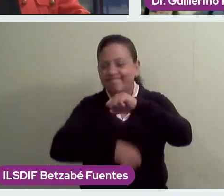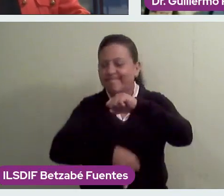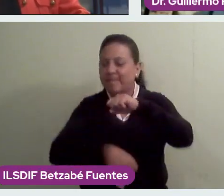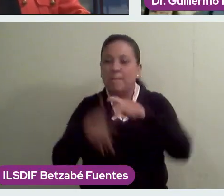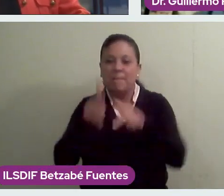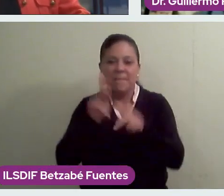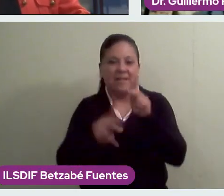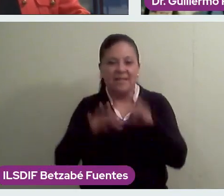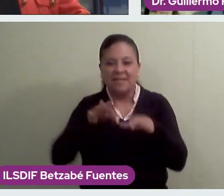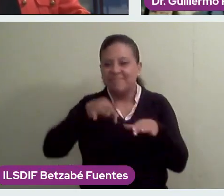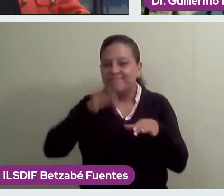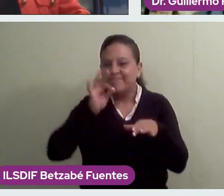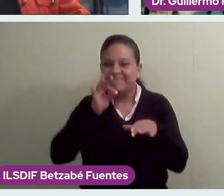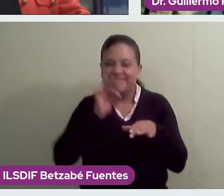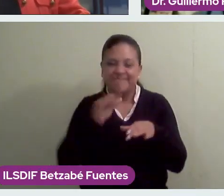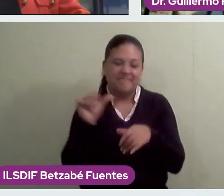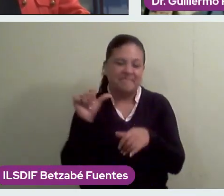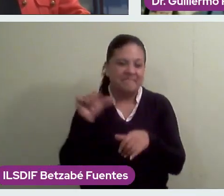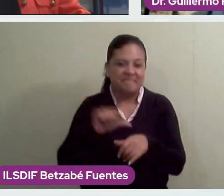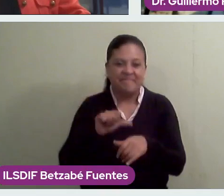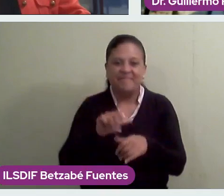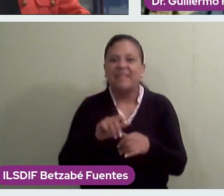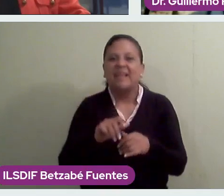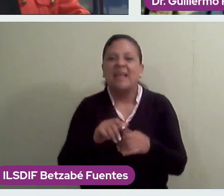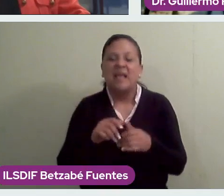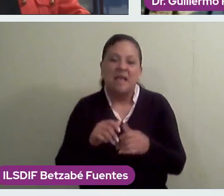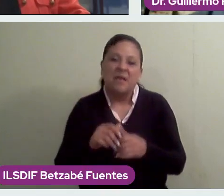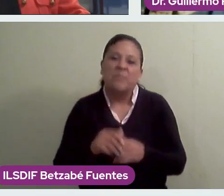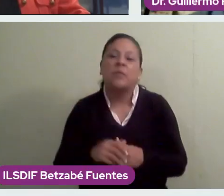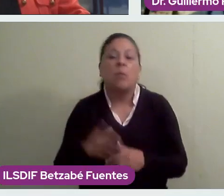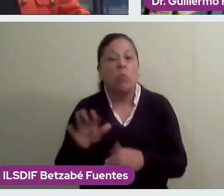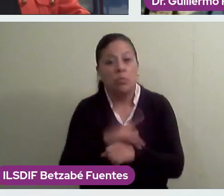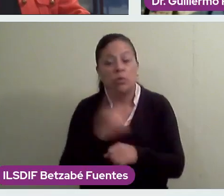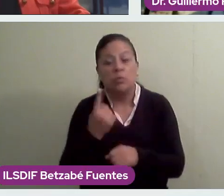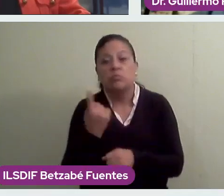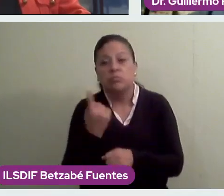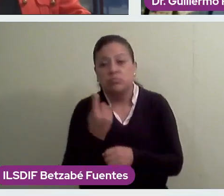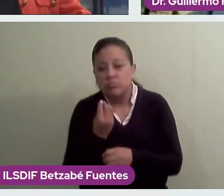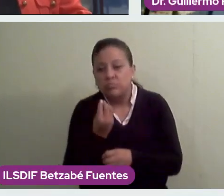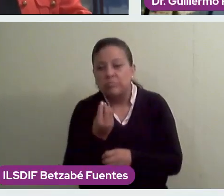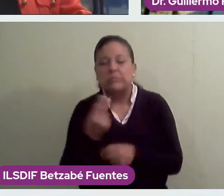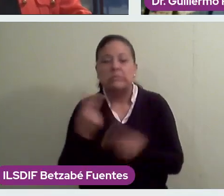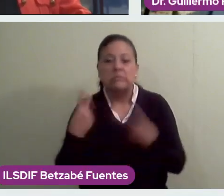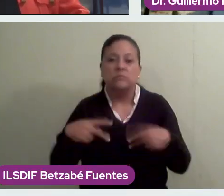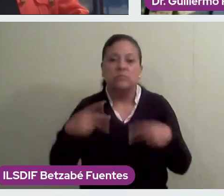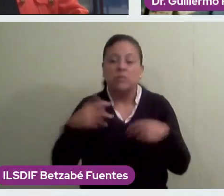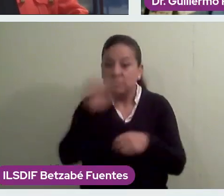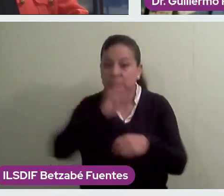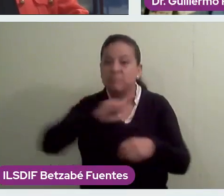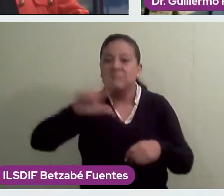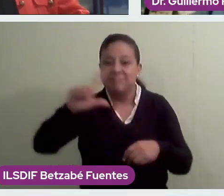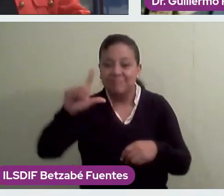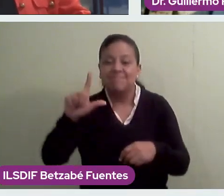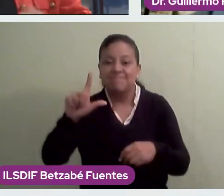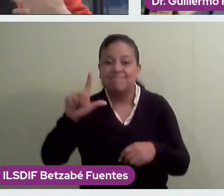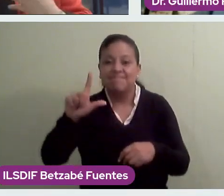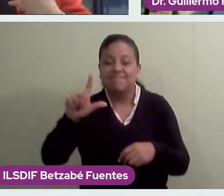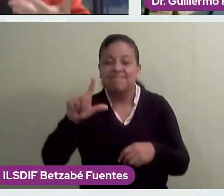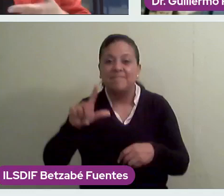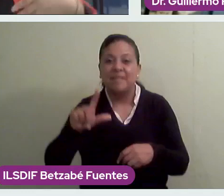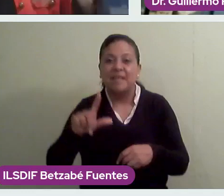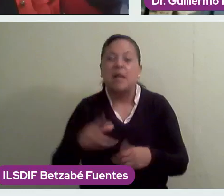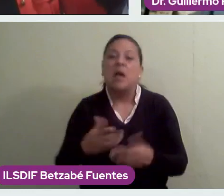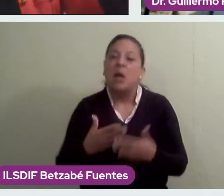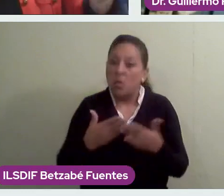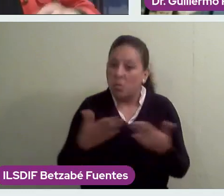pues gracias, porque efectivamente existen personas profesionales de la salud y bueno, pues solo nos queda ahora poner de